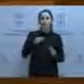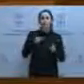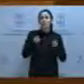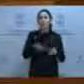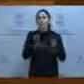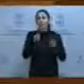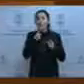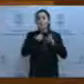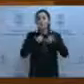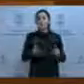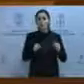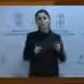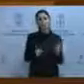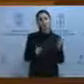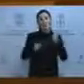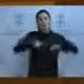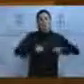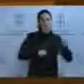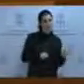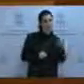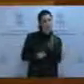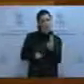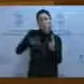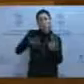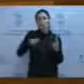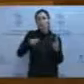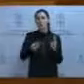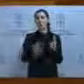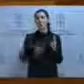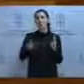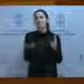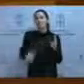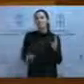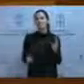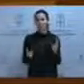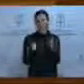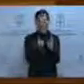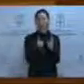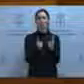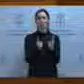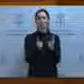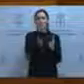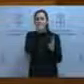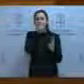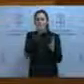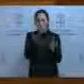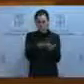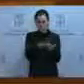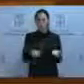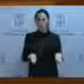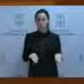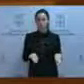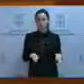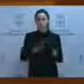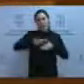tres mayores por cada menor de 16 años. Si con estos datos, señorías, y aparte de